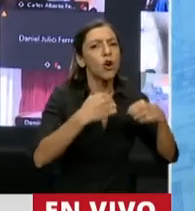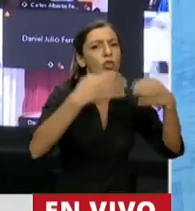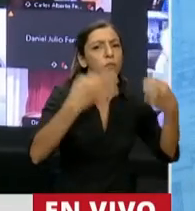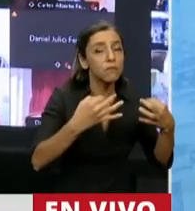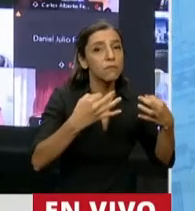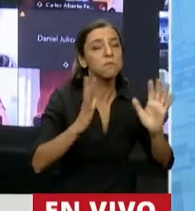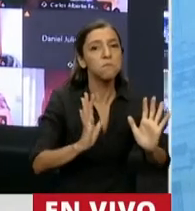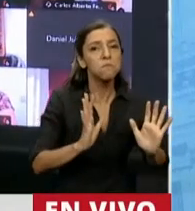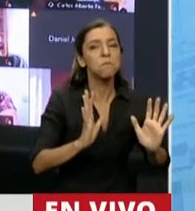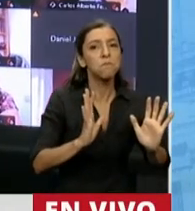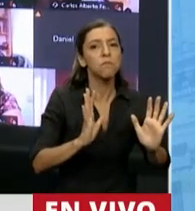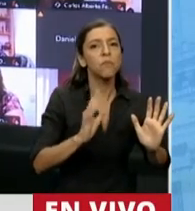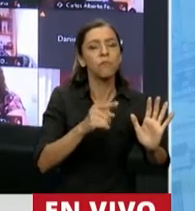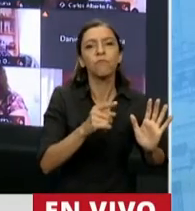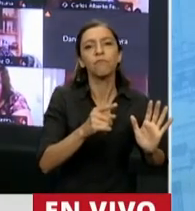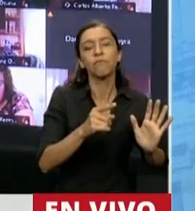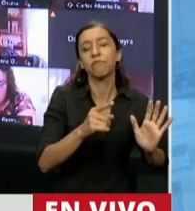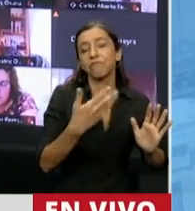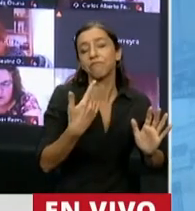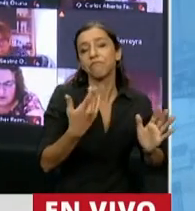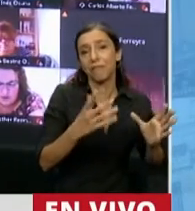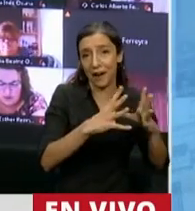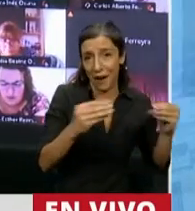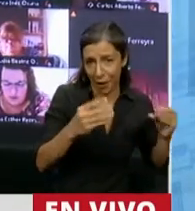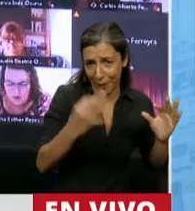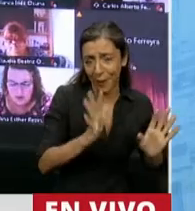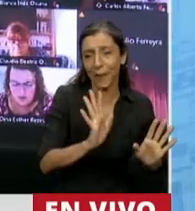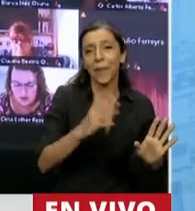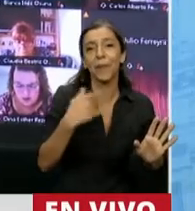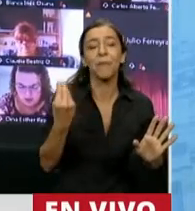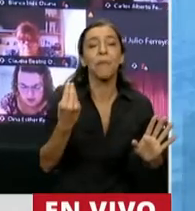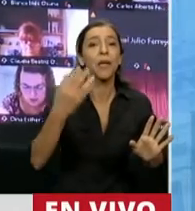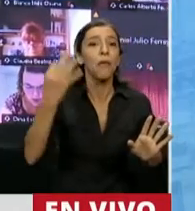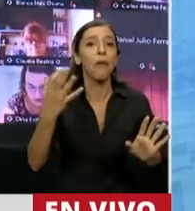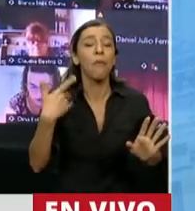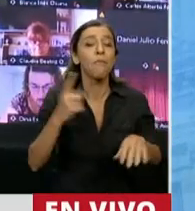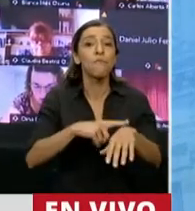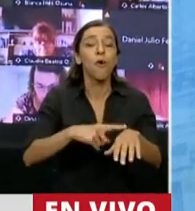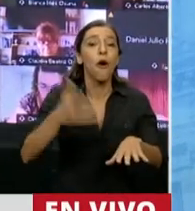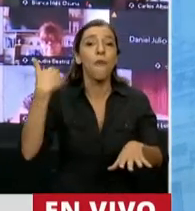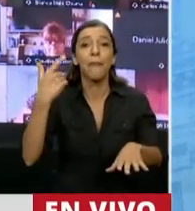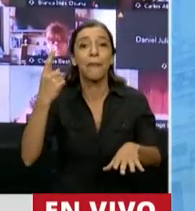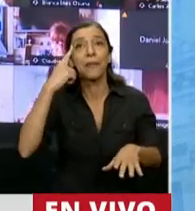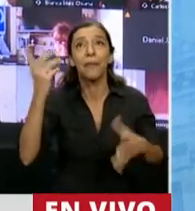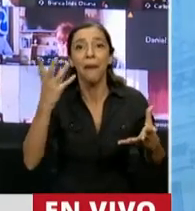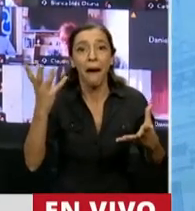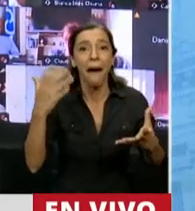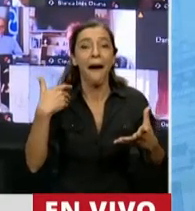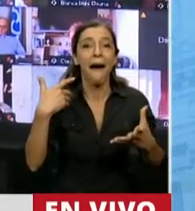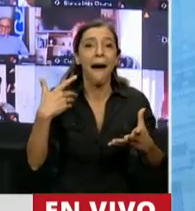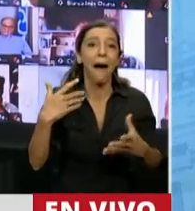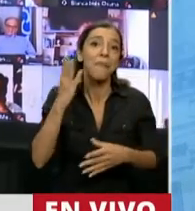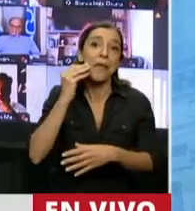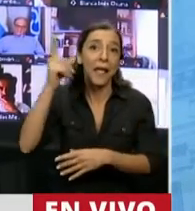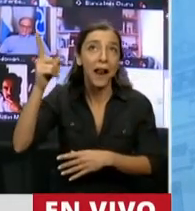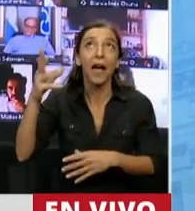rugby, ¿eh? Un chico en algún lugar de Inglaterra estaban jugando al fútbol con una pelota que era redonda, pero en determinado momento